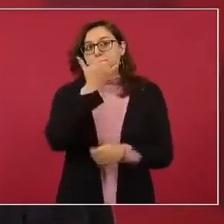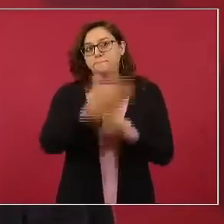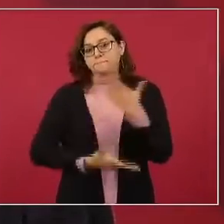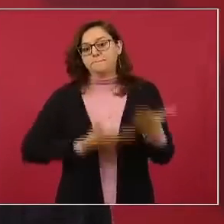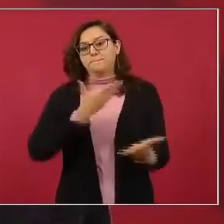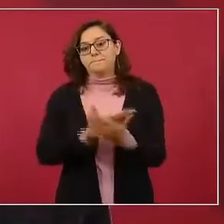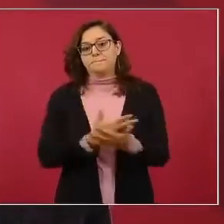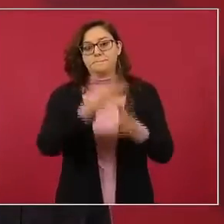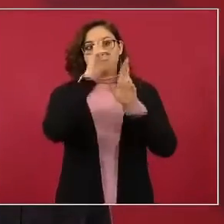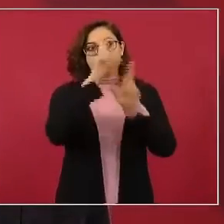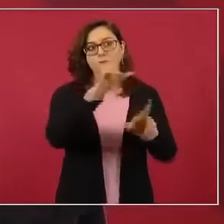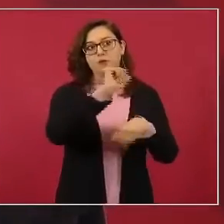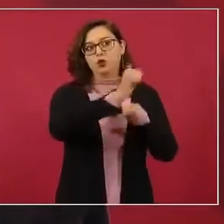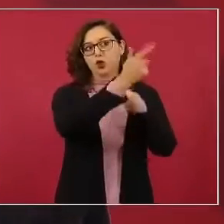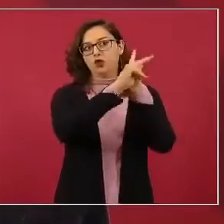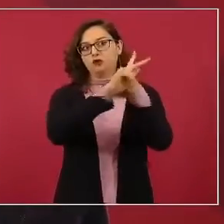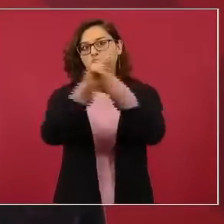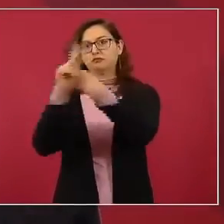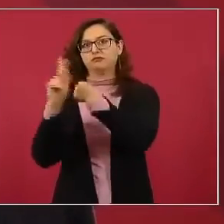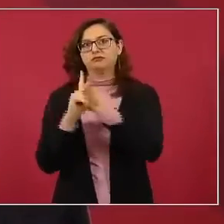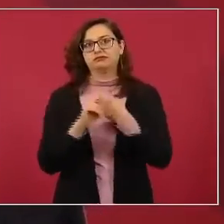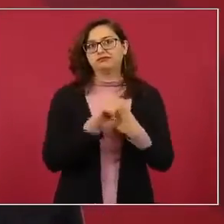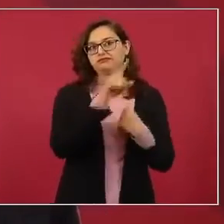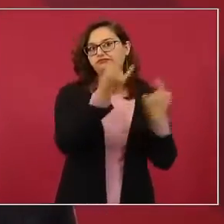historia que tiene